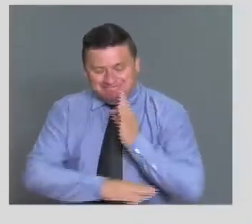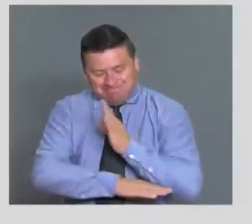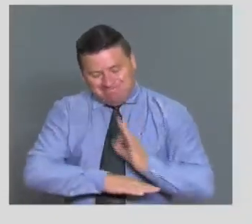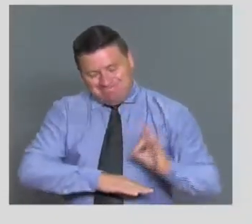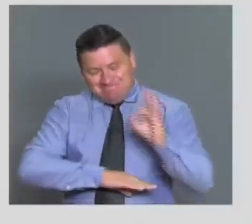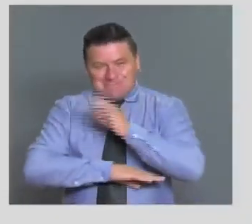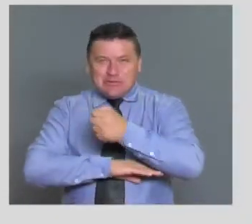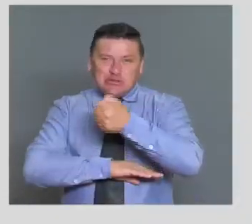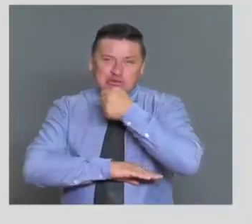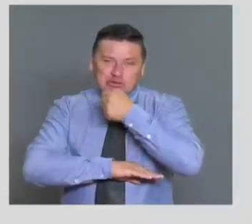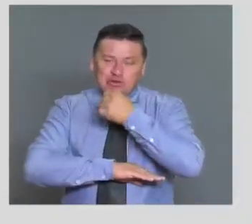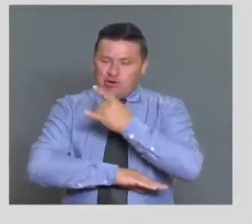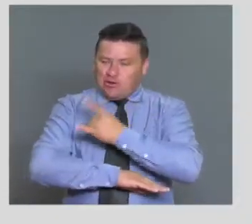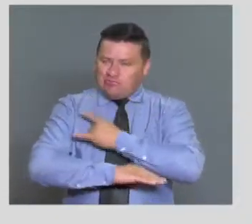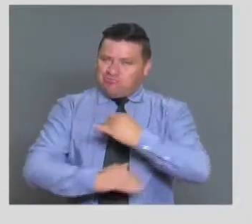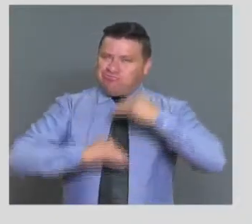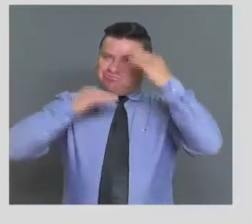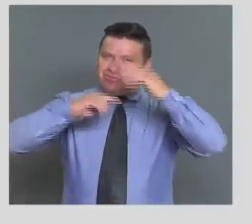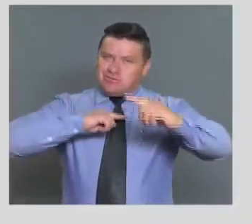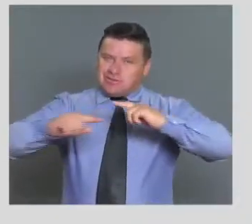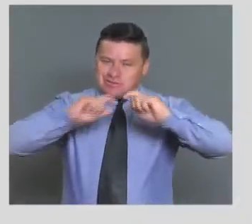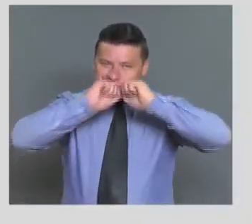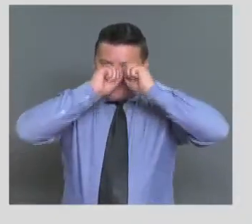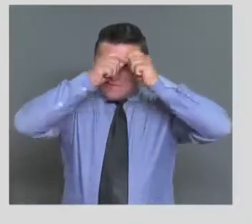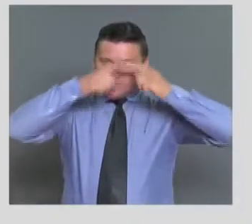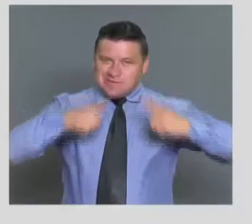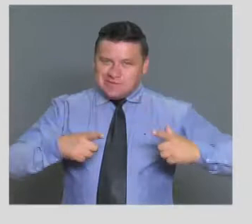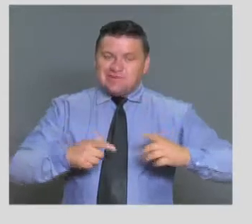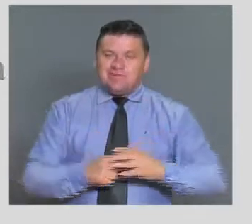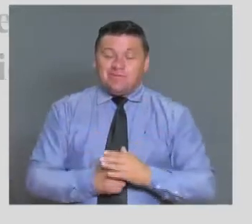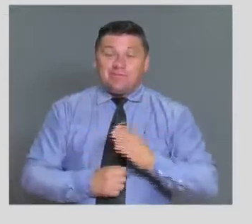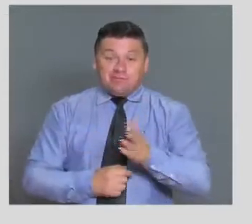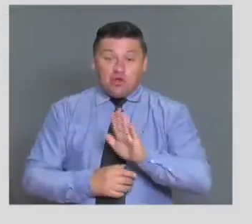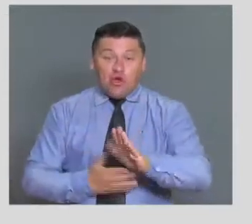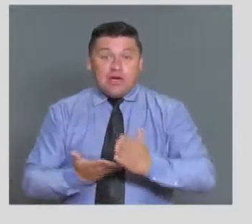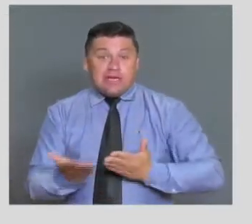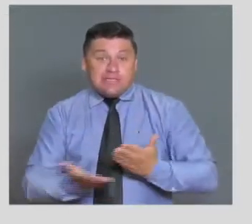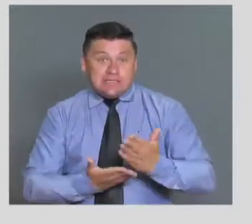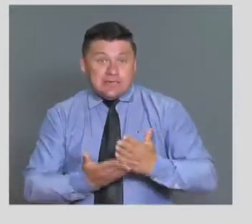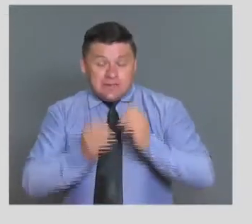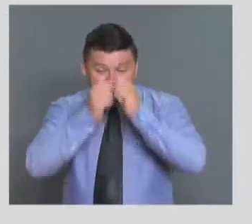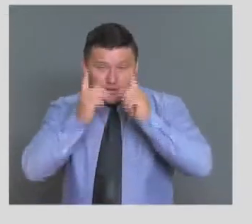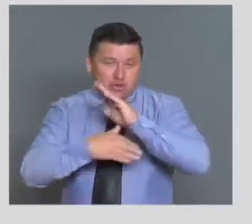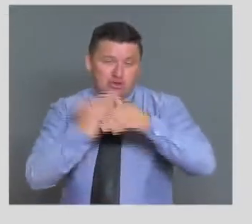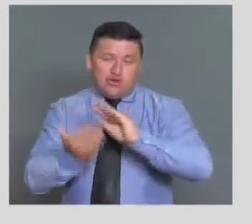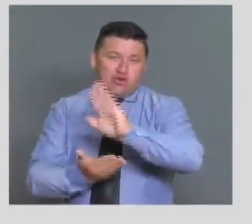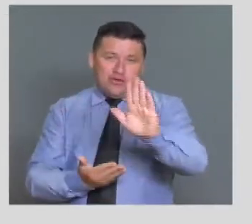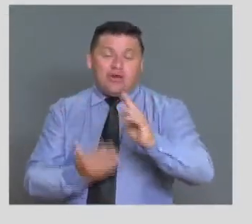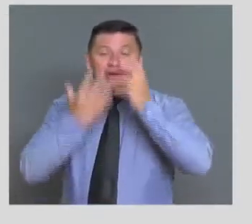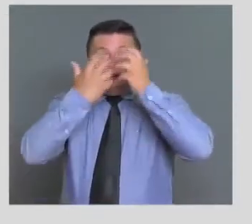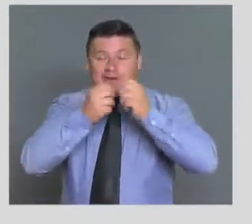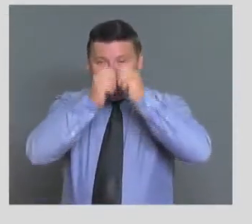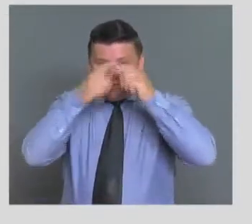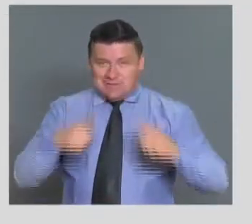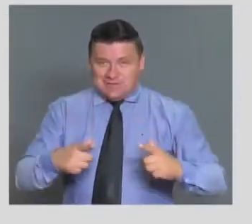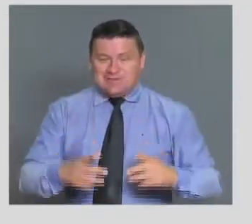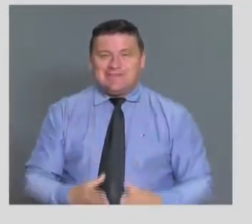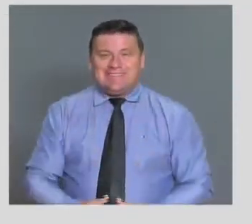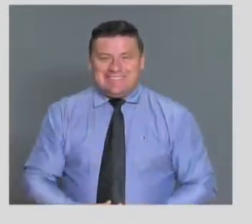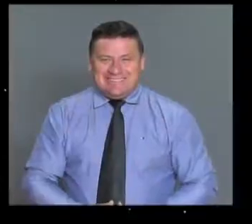ESAP, Escuela Superior de Administración Pública. El servicio público es de todos. Función